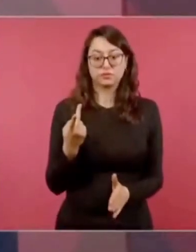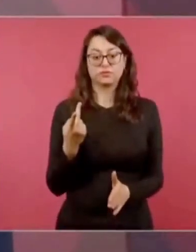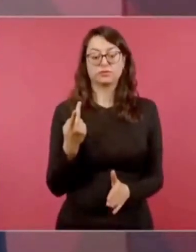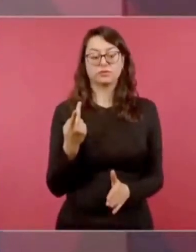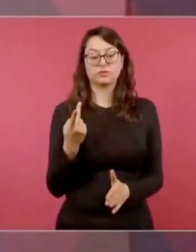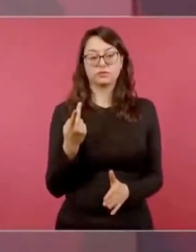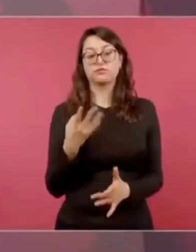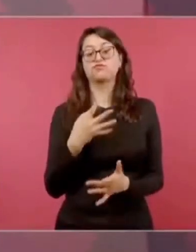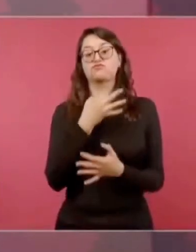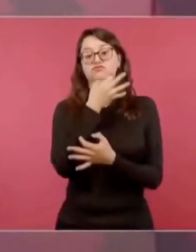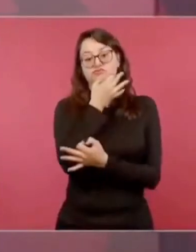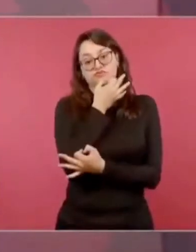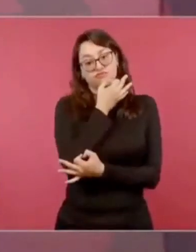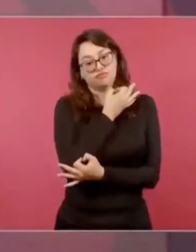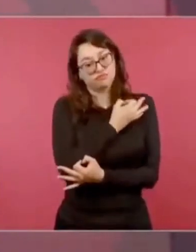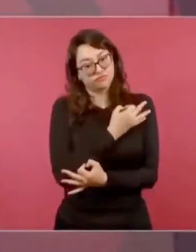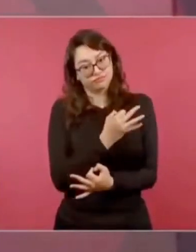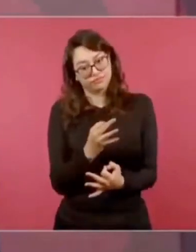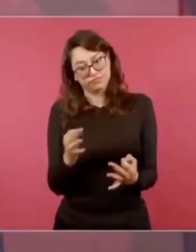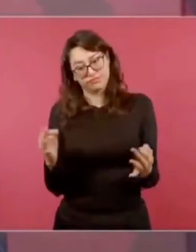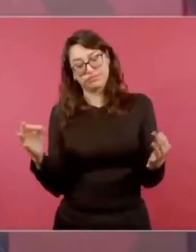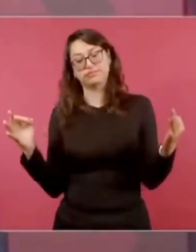exclamamos a los cuatro vientos: